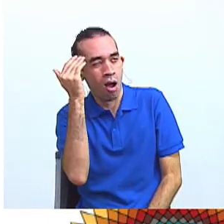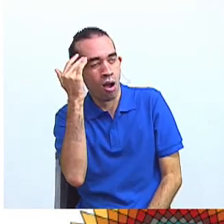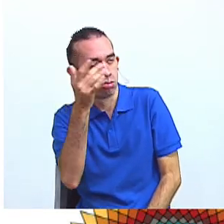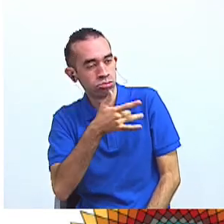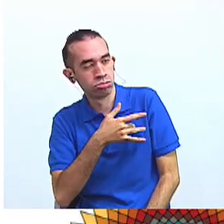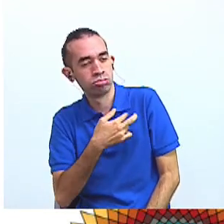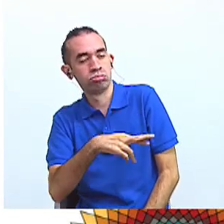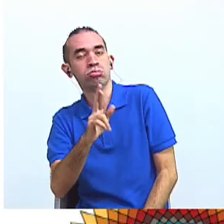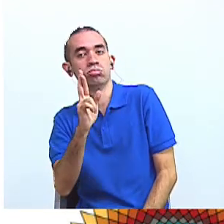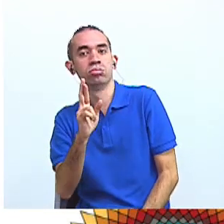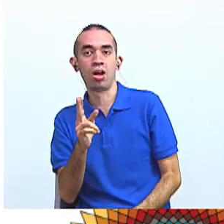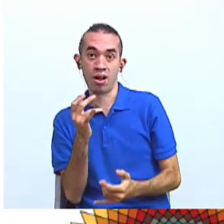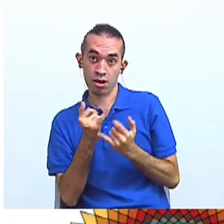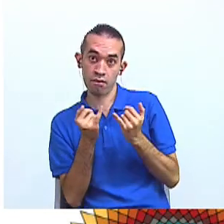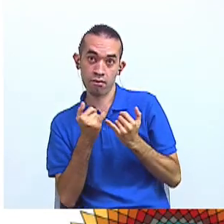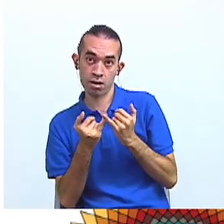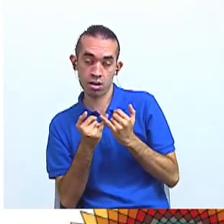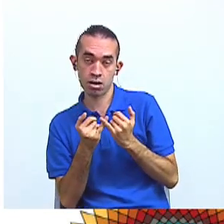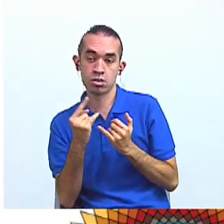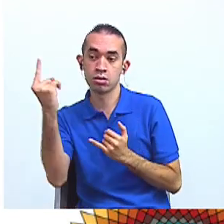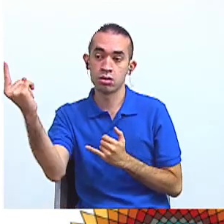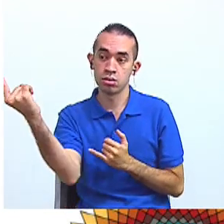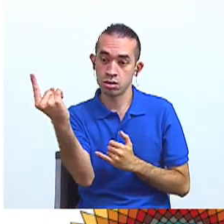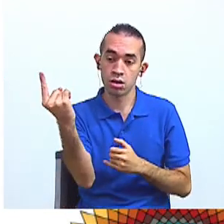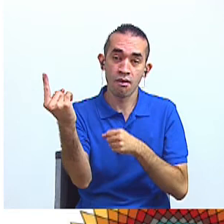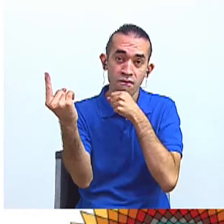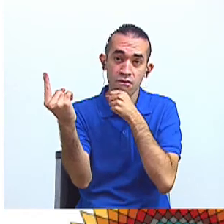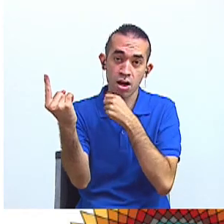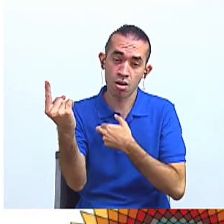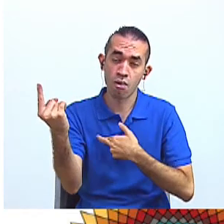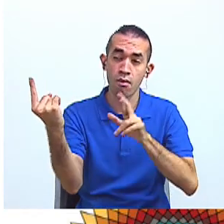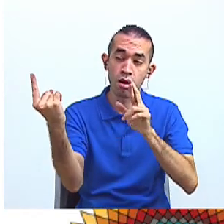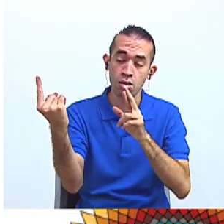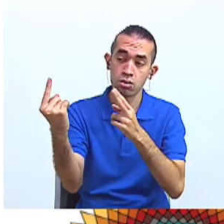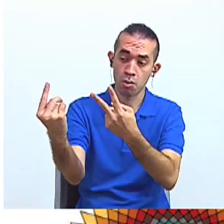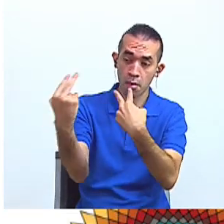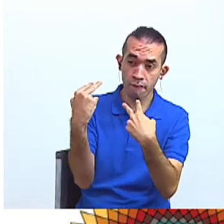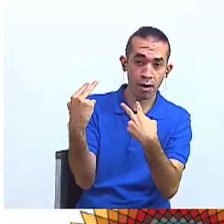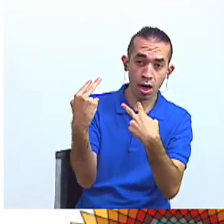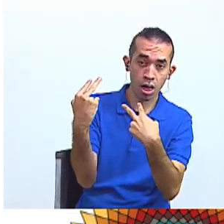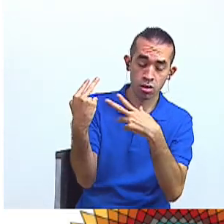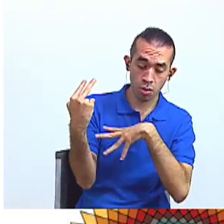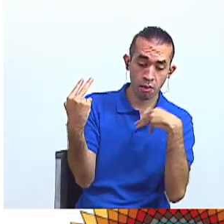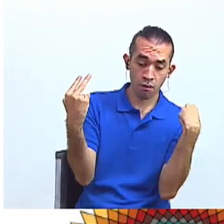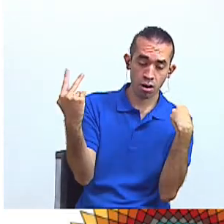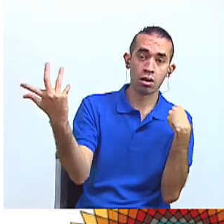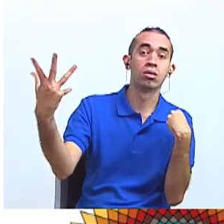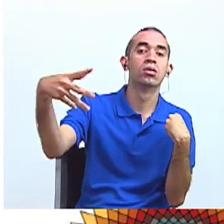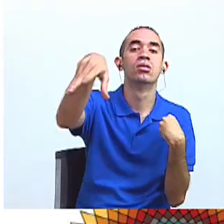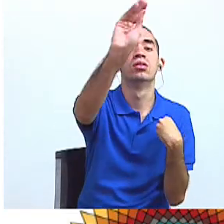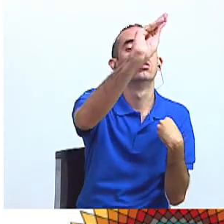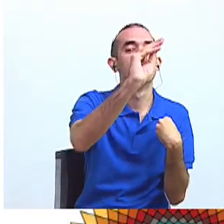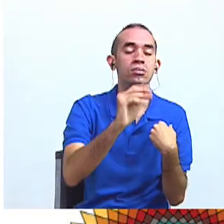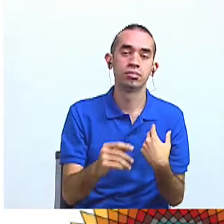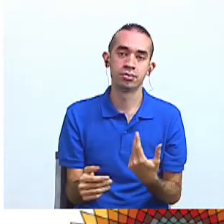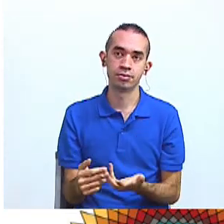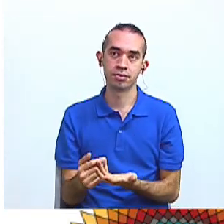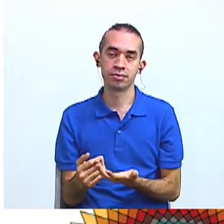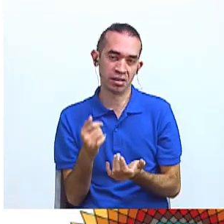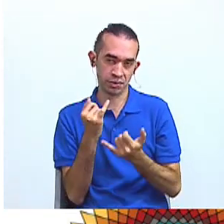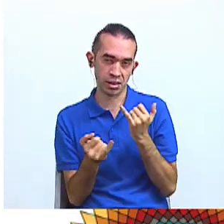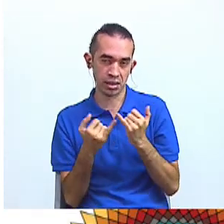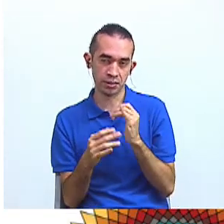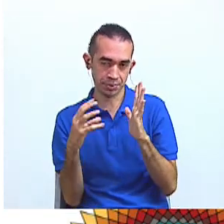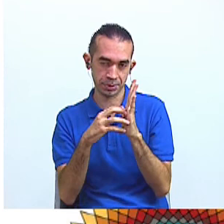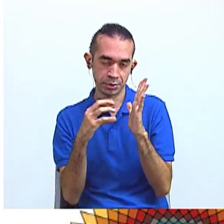mi fakir, como no me verá en la ventana, se irá. Es aquí la ventana, símbolo de comunicación